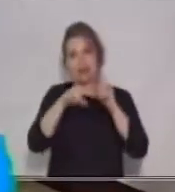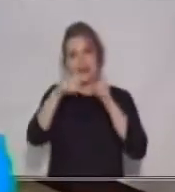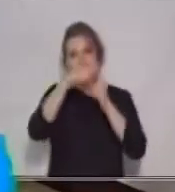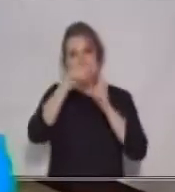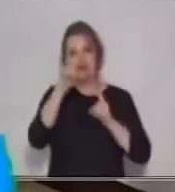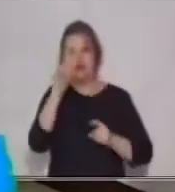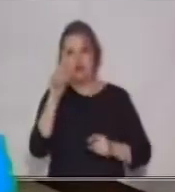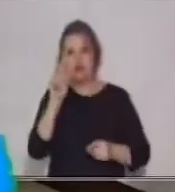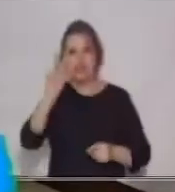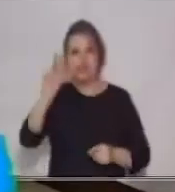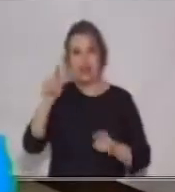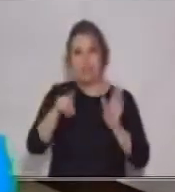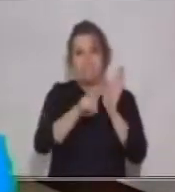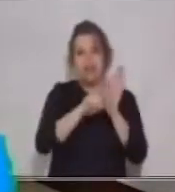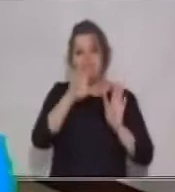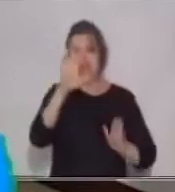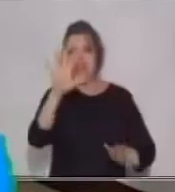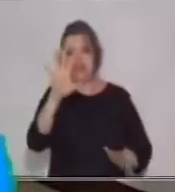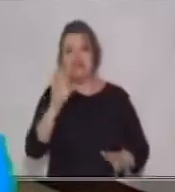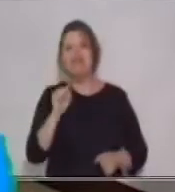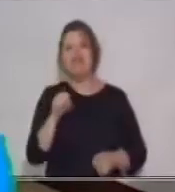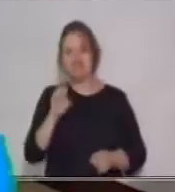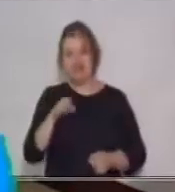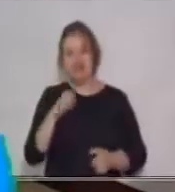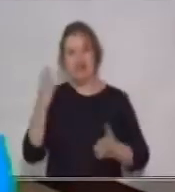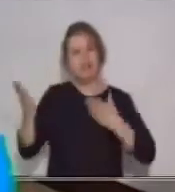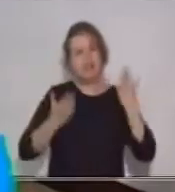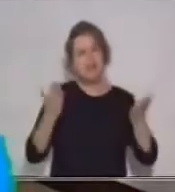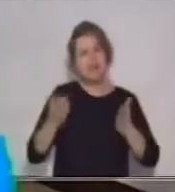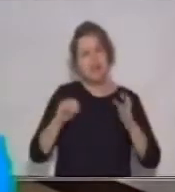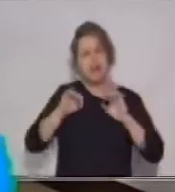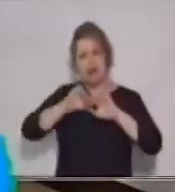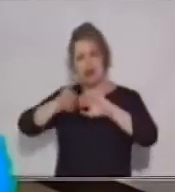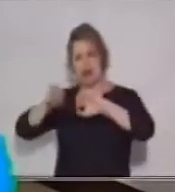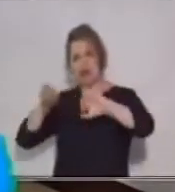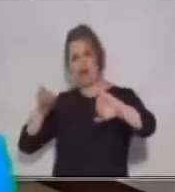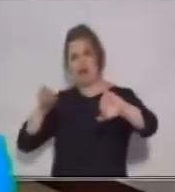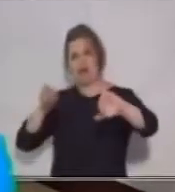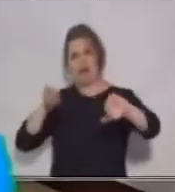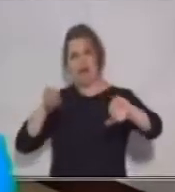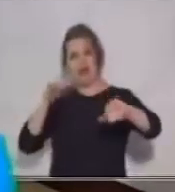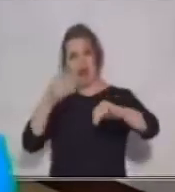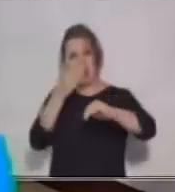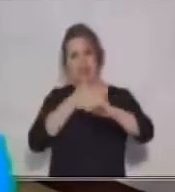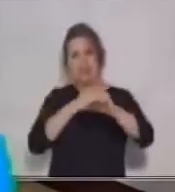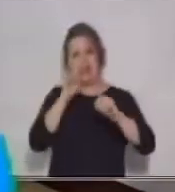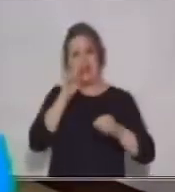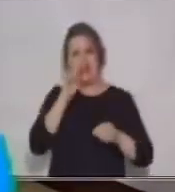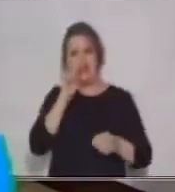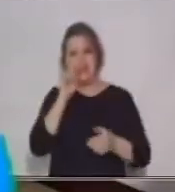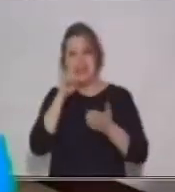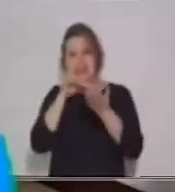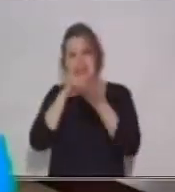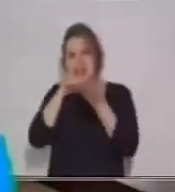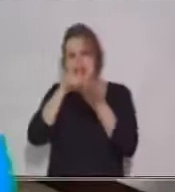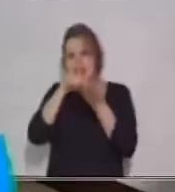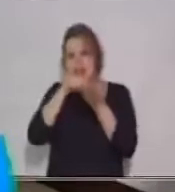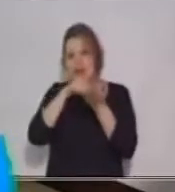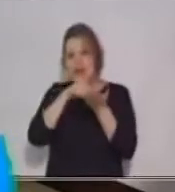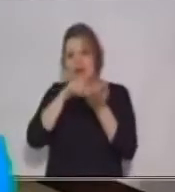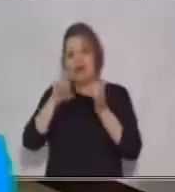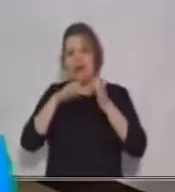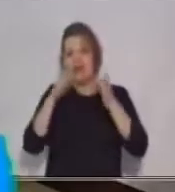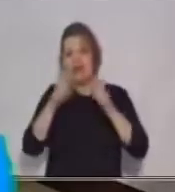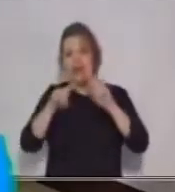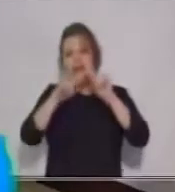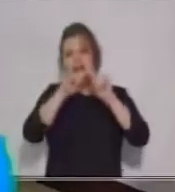no teníamos, pero que nos van a servir para ubicar el centro. Vamos a hacer un despeje bastante sencillo. Este X